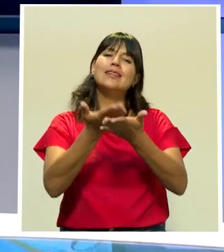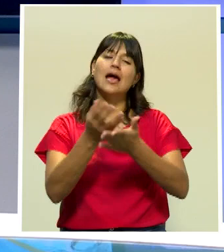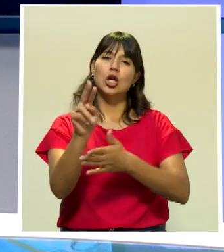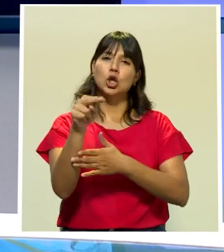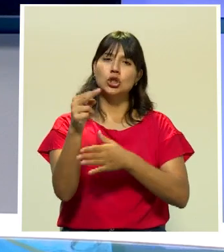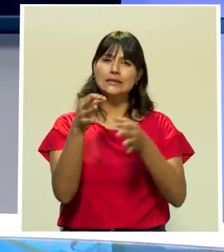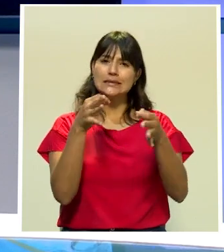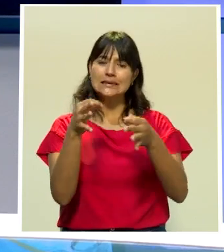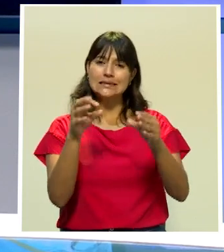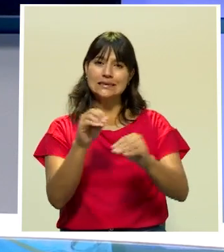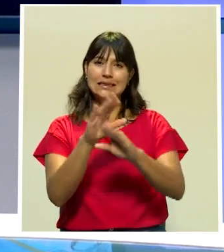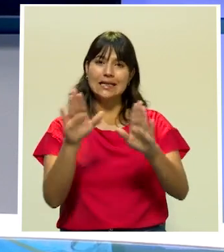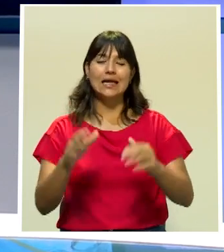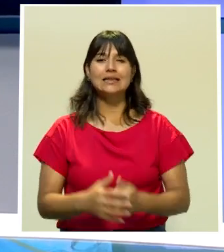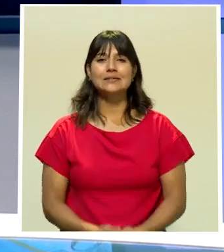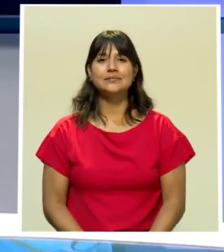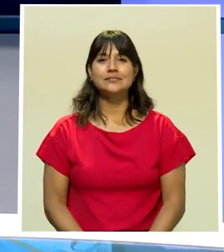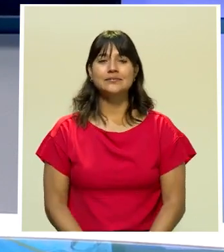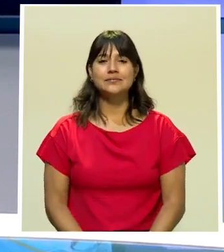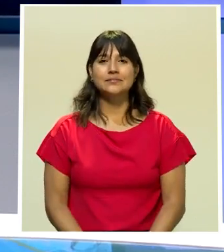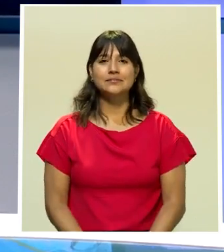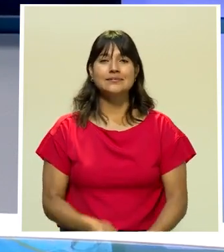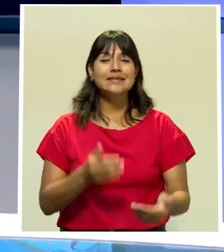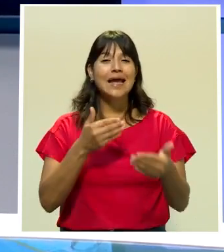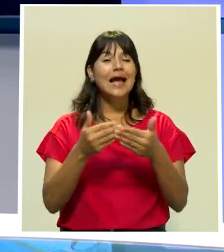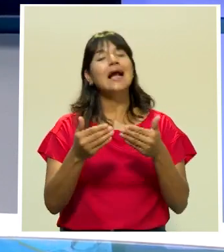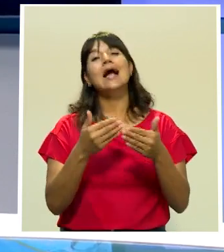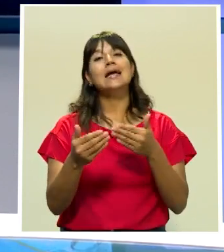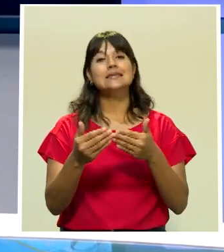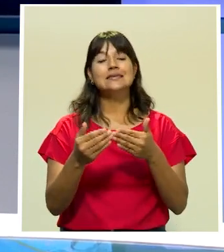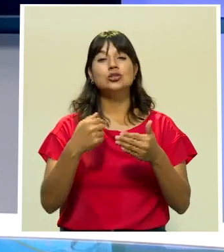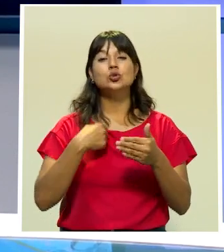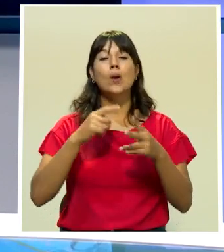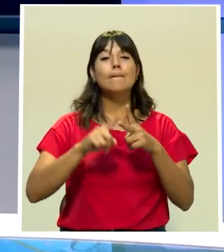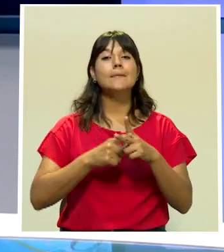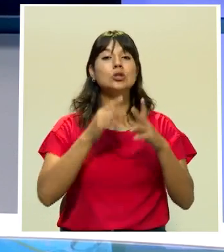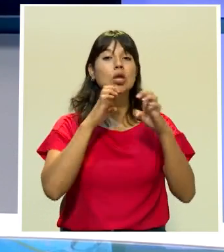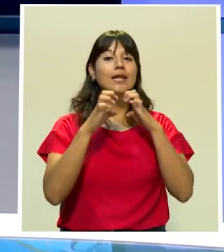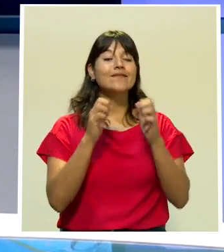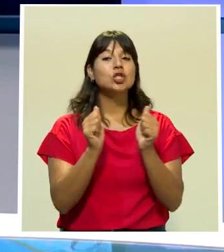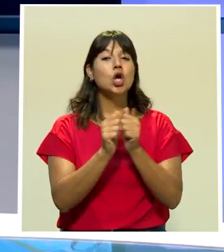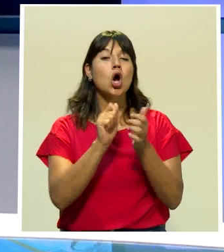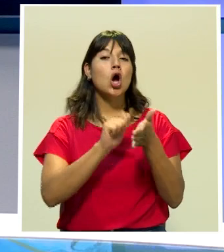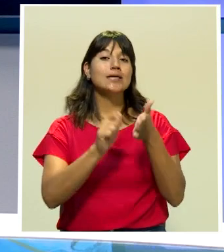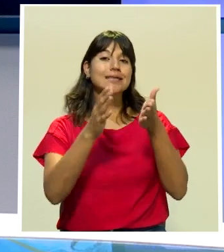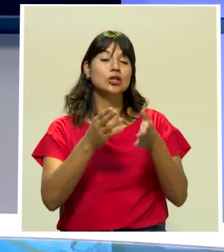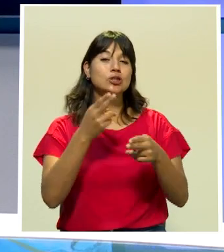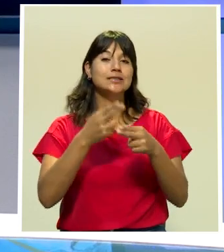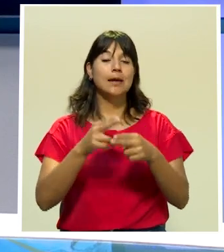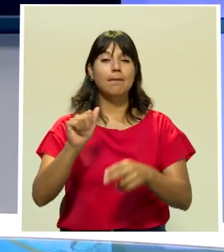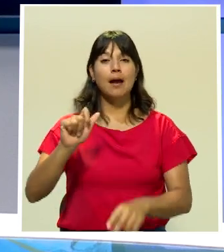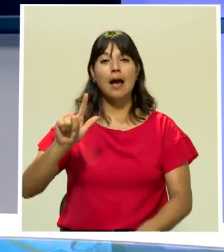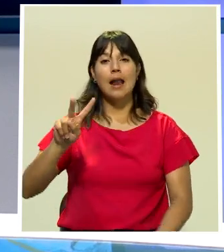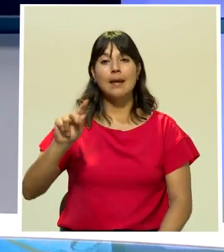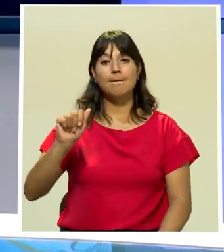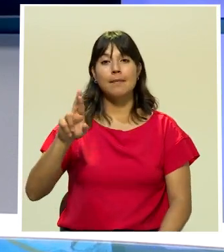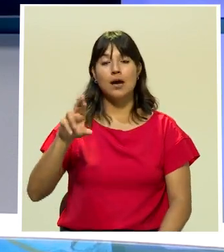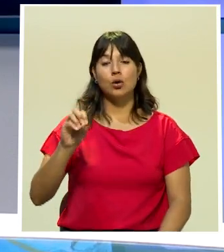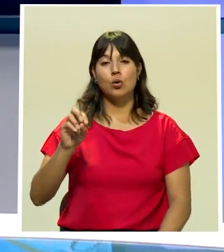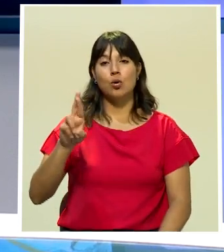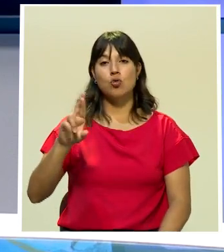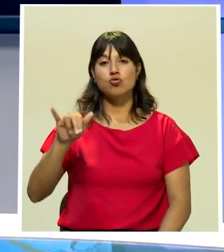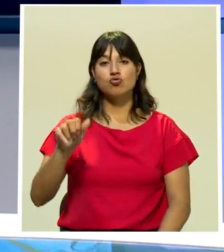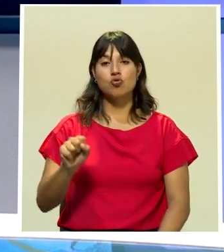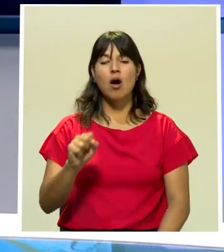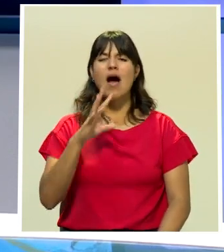noticias y contexto. En unos pocos minutos voy a conversar con el escritor Álvaro Rojas. Vamos a hablar sobre